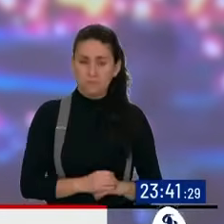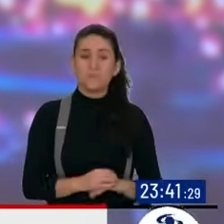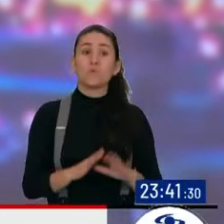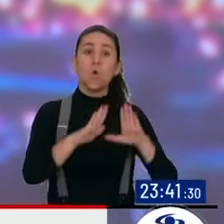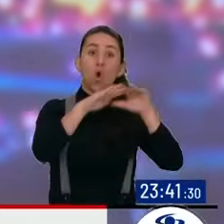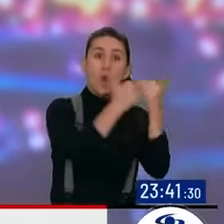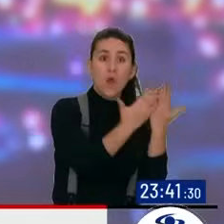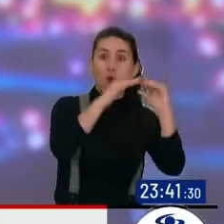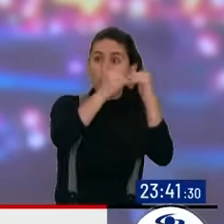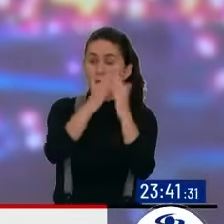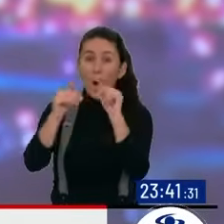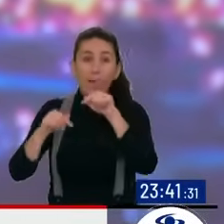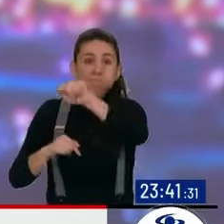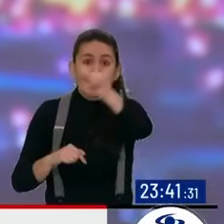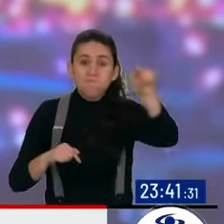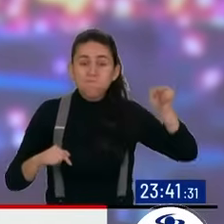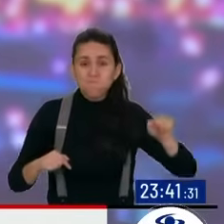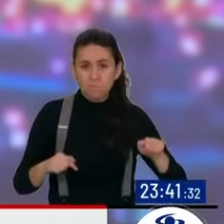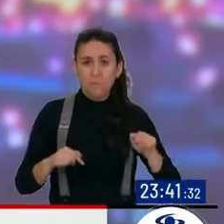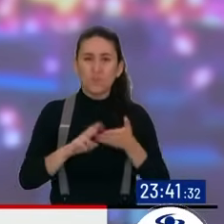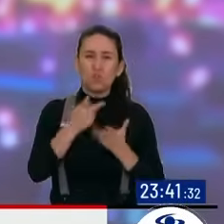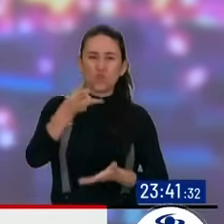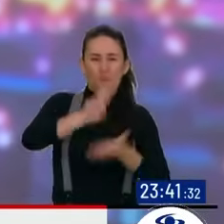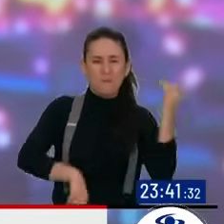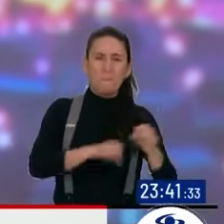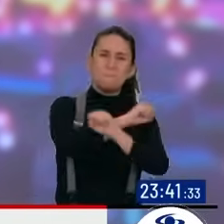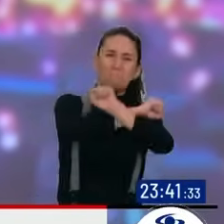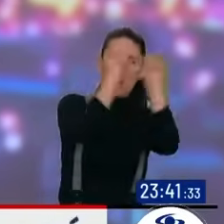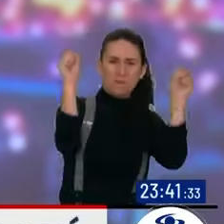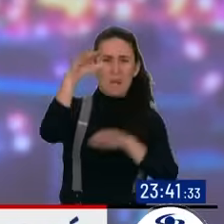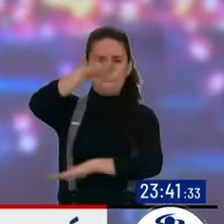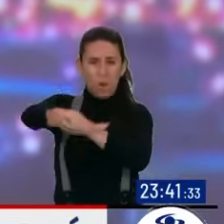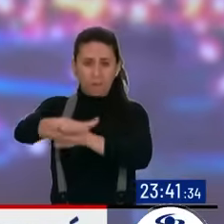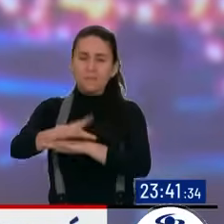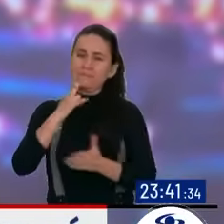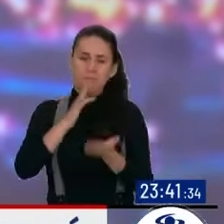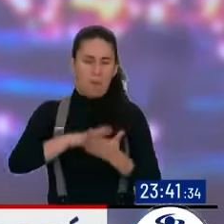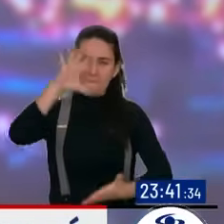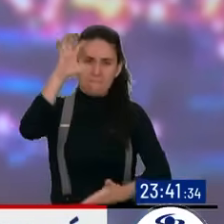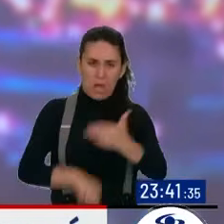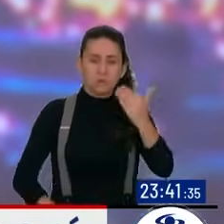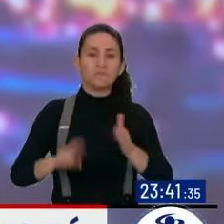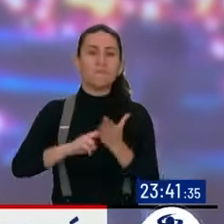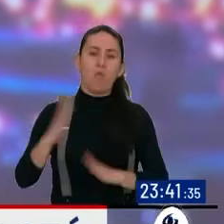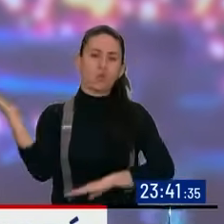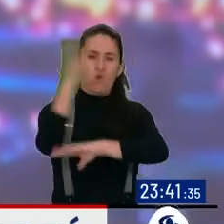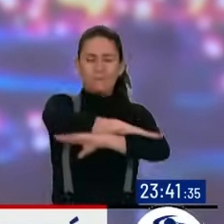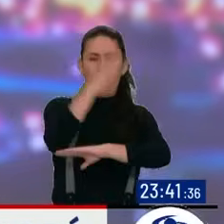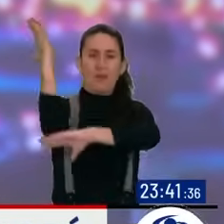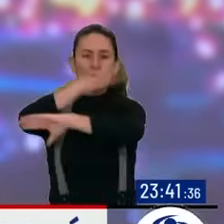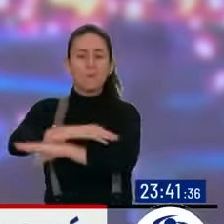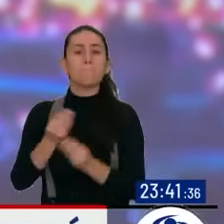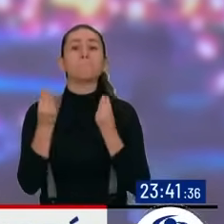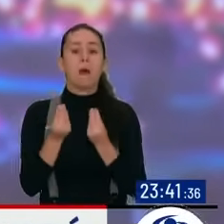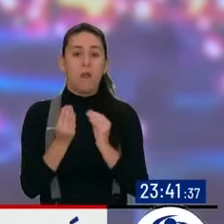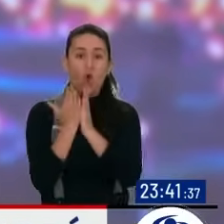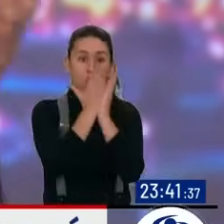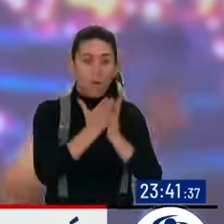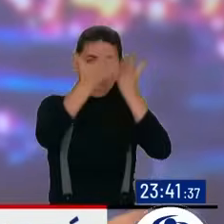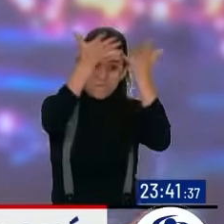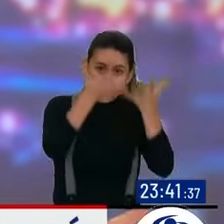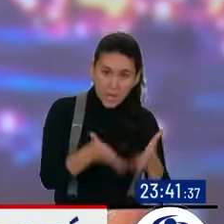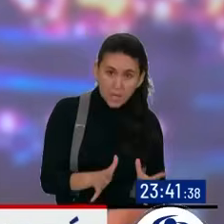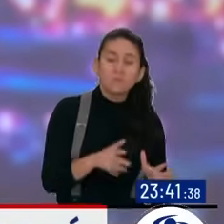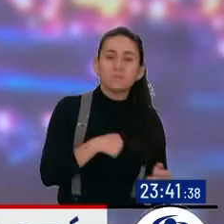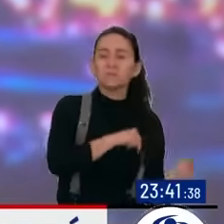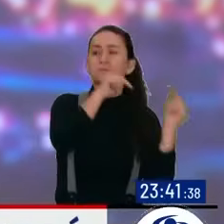colegios que está en jornada, en doble jornada, para aumentar la jornada única, para que esos muchachos cuando terminen el colegio puedan competir